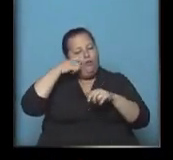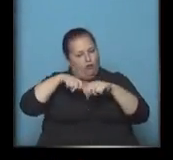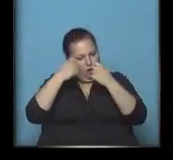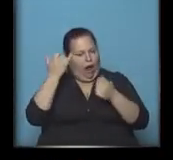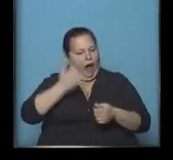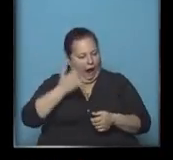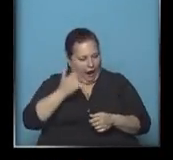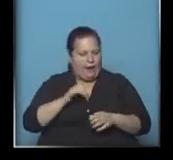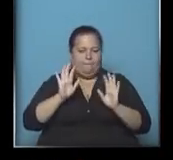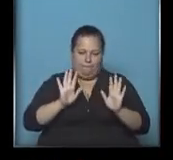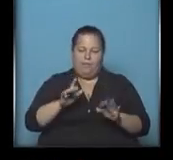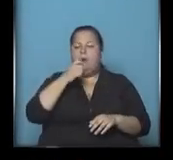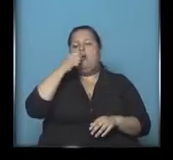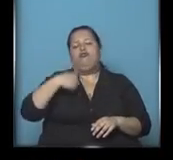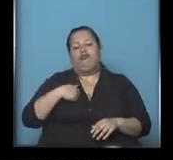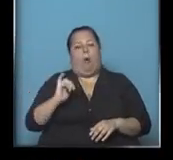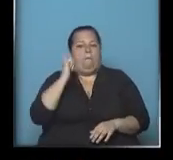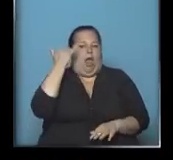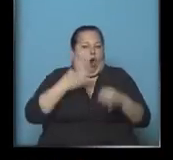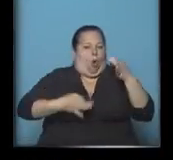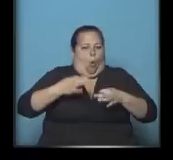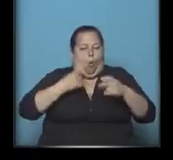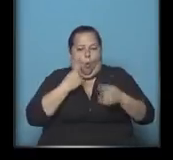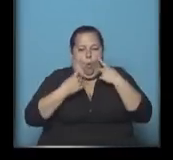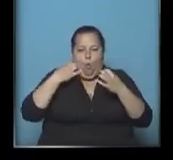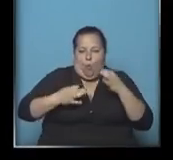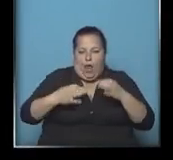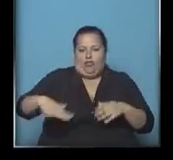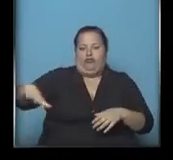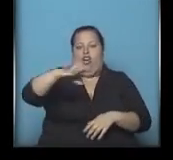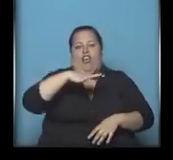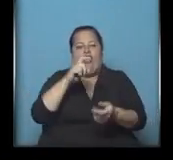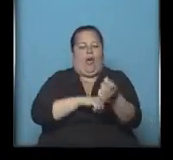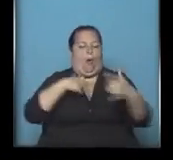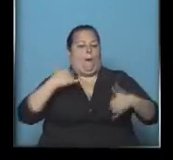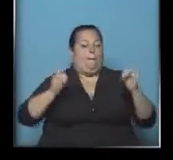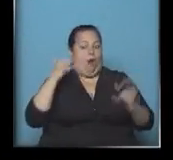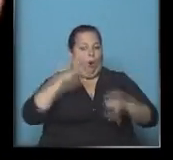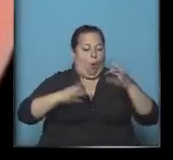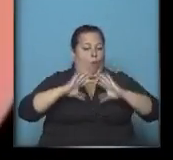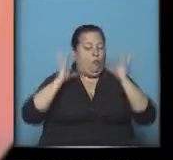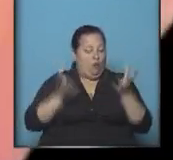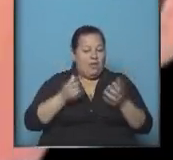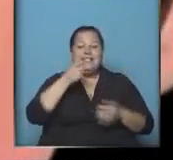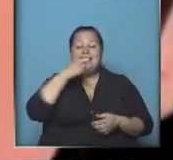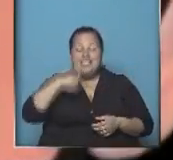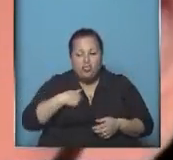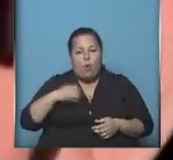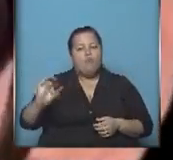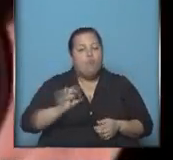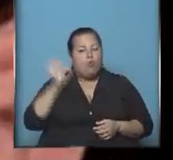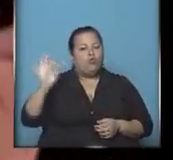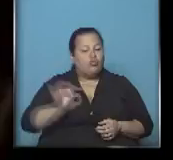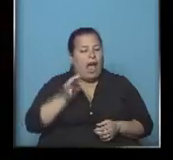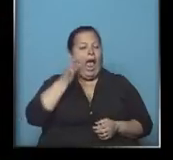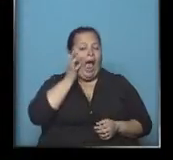ya tiene a ok por más o sea el mejor diabético el mejor alumno de la población diabética argentina si yo tengo muchos años de